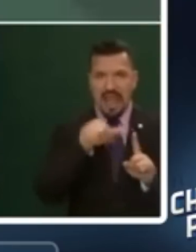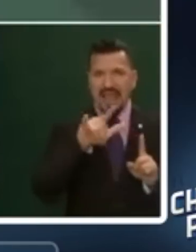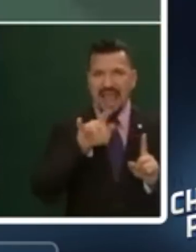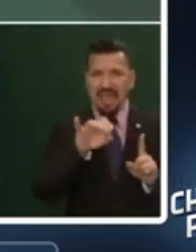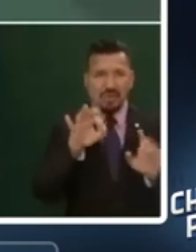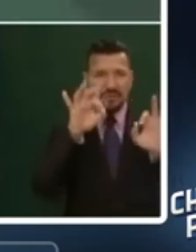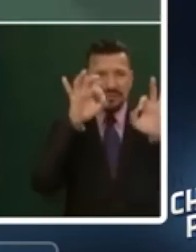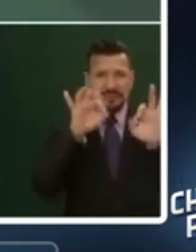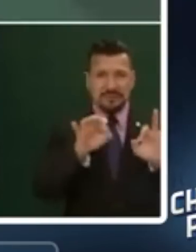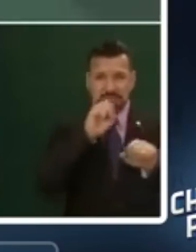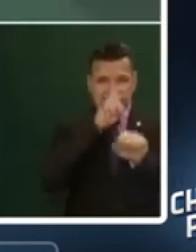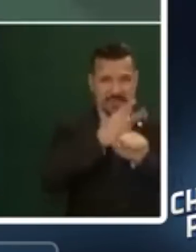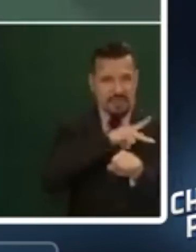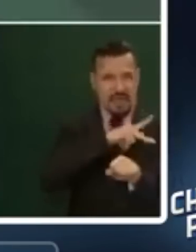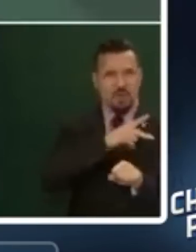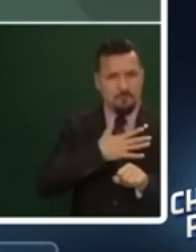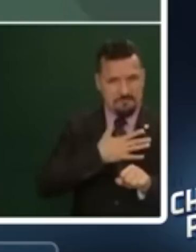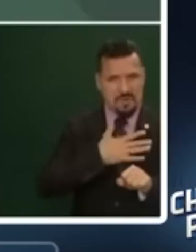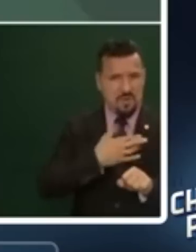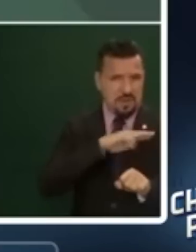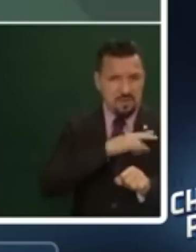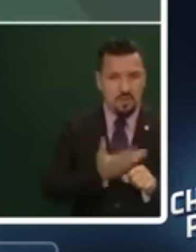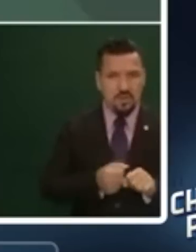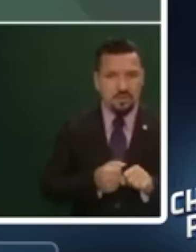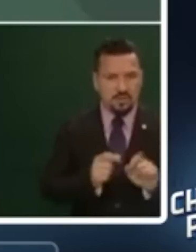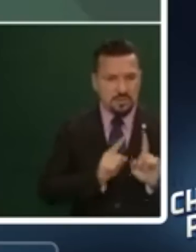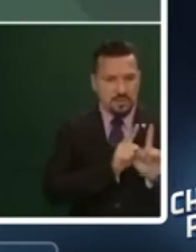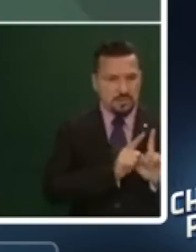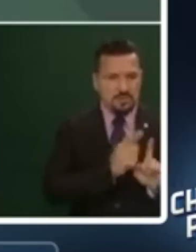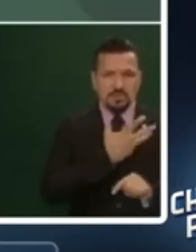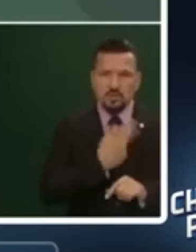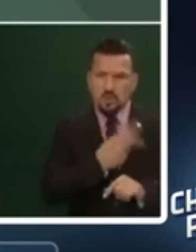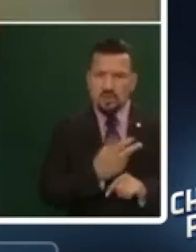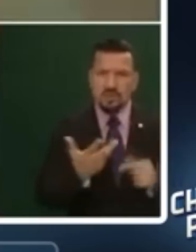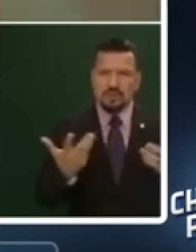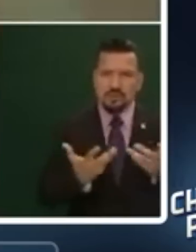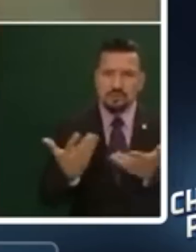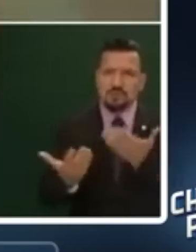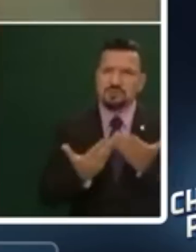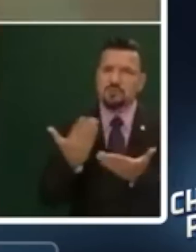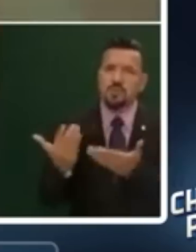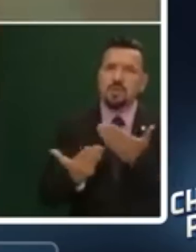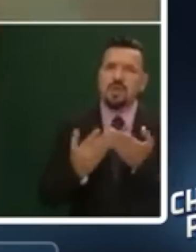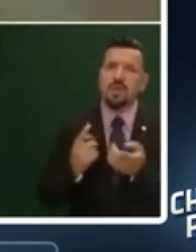mi secretario en particular y su hija pues estudio